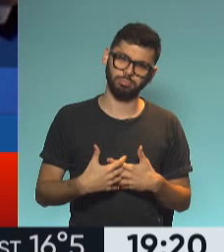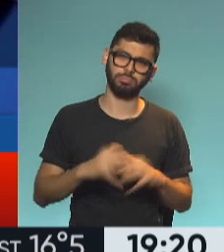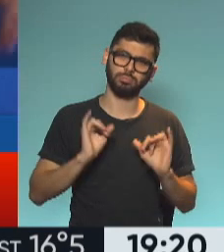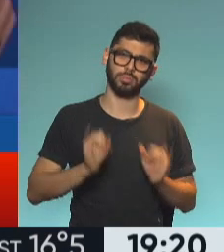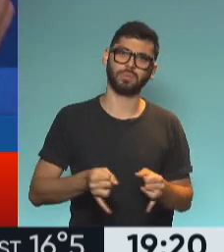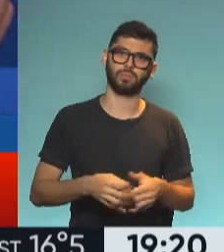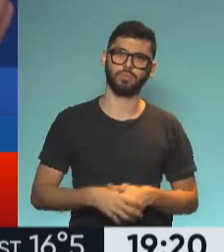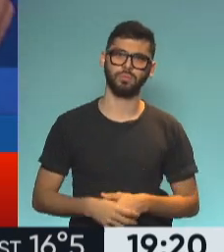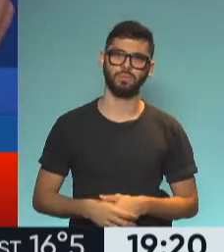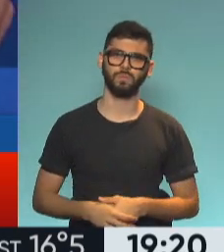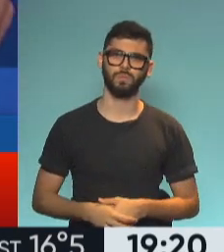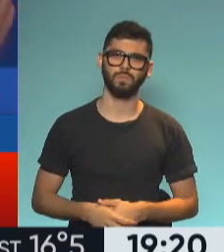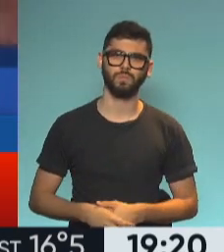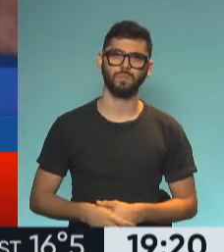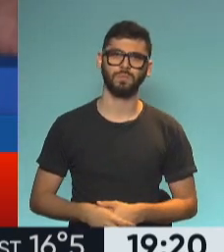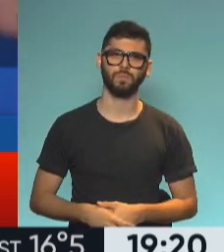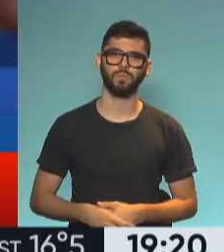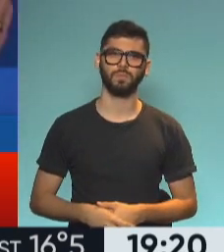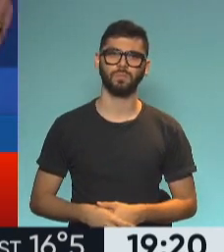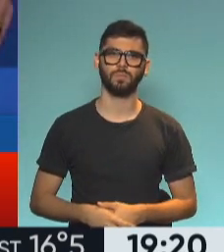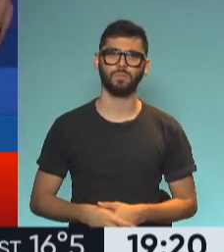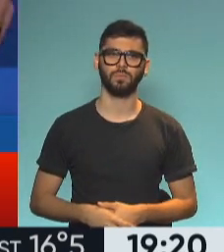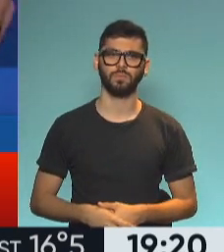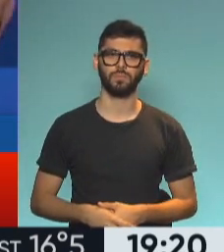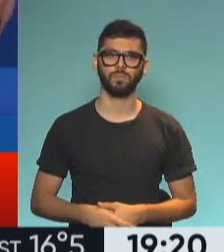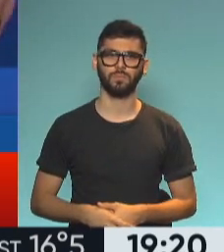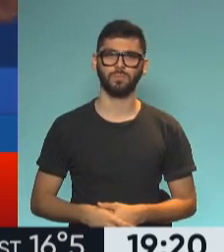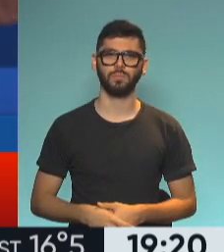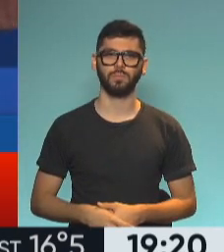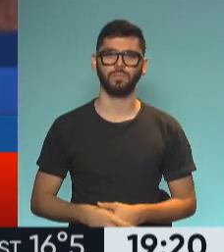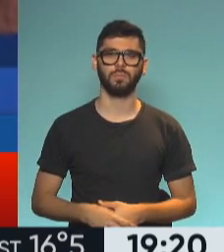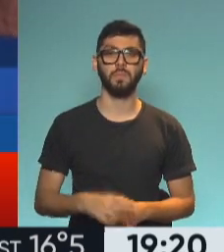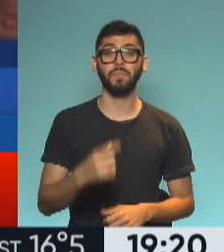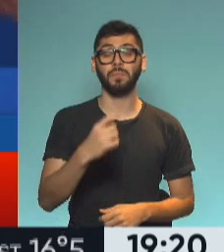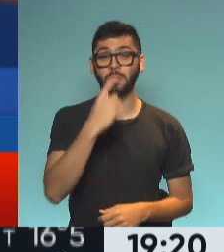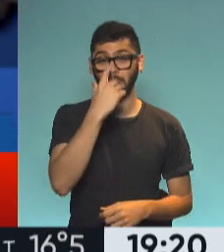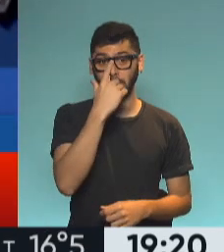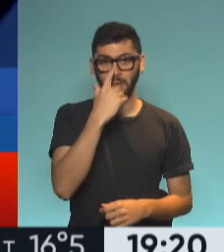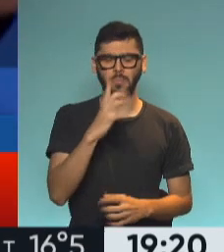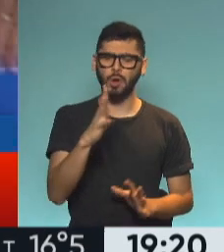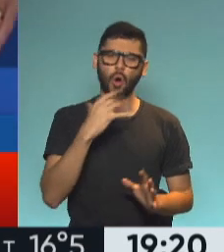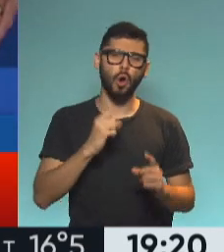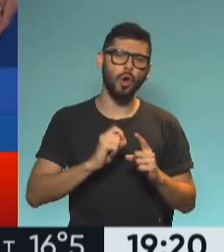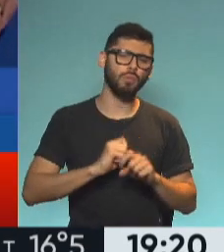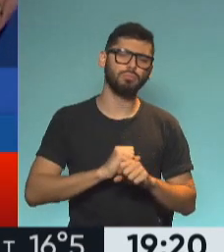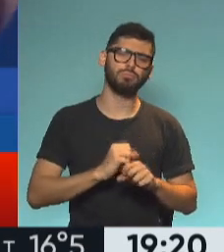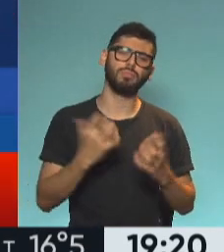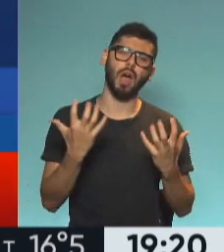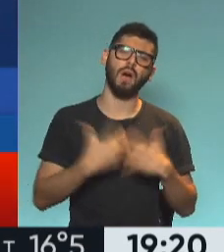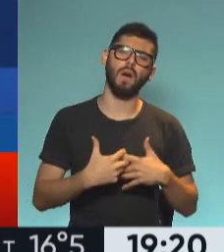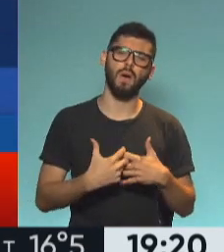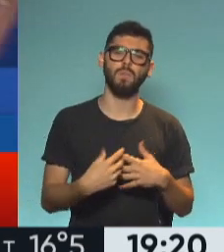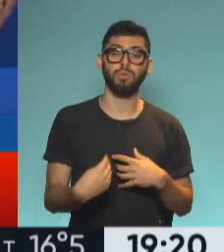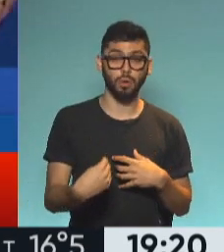A primeira resposta foi, a princípio, sim. Por que eu falo a princípio? Porque eu consulto meus ministros.